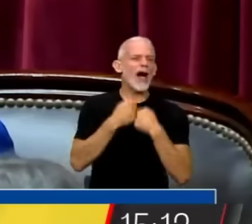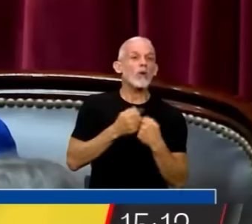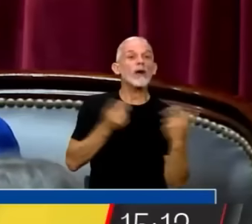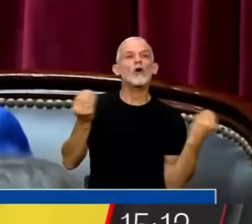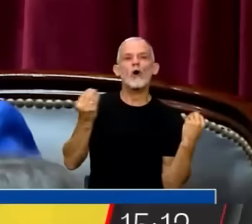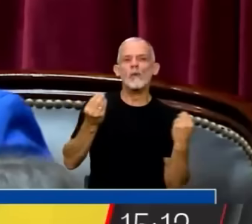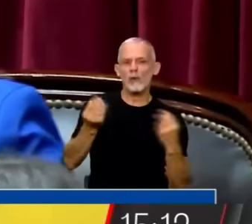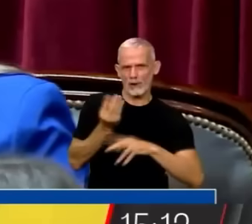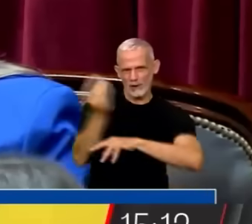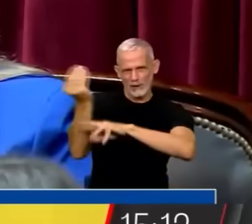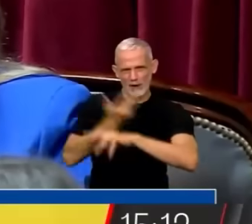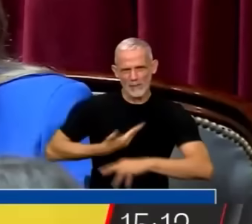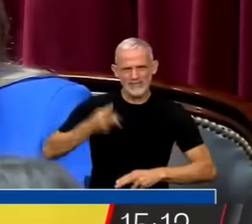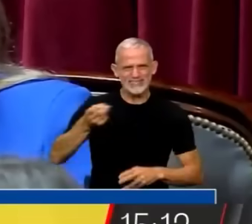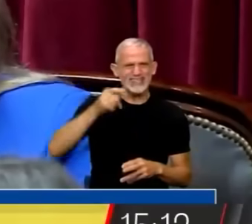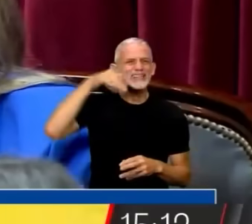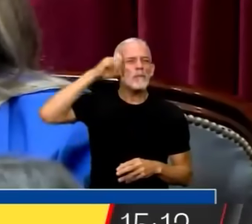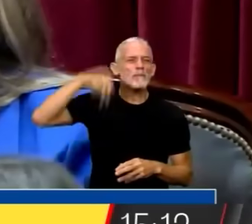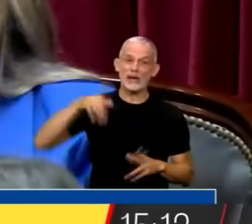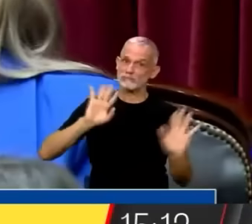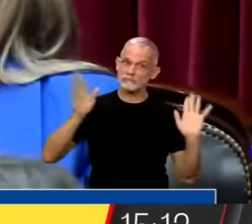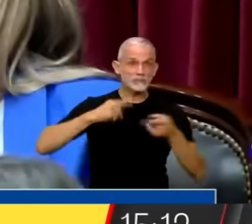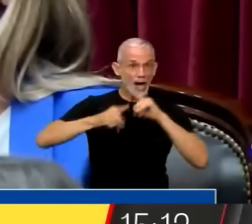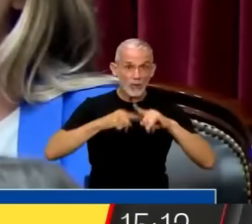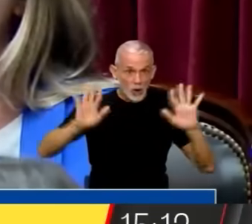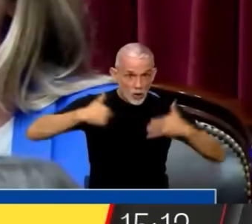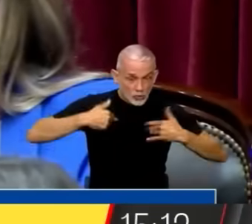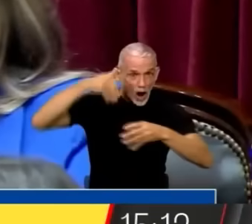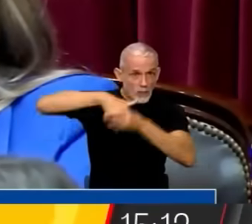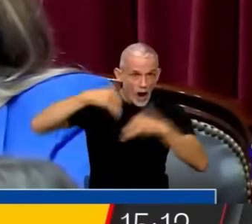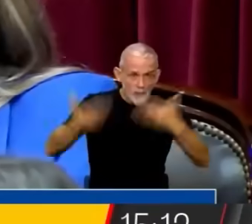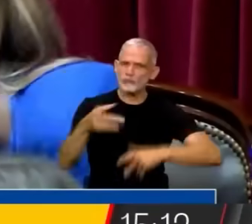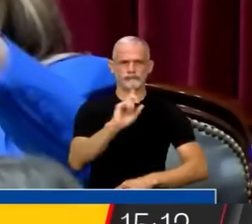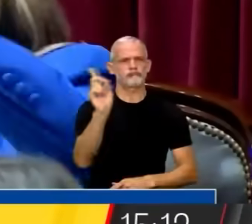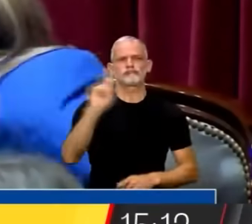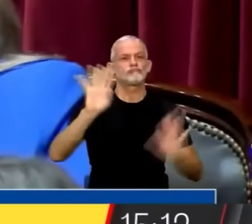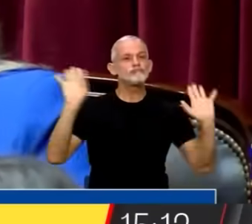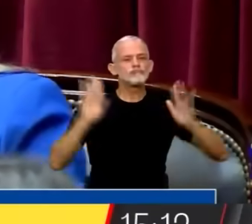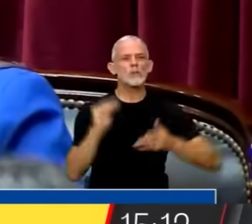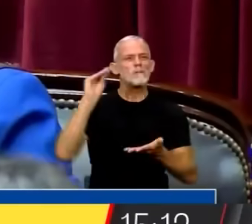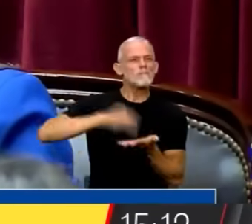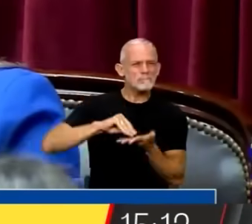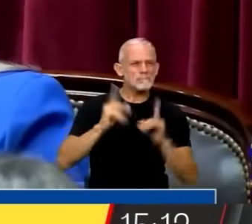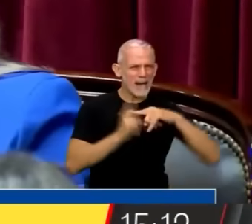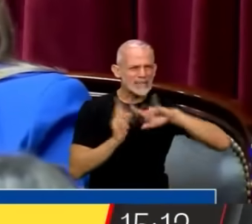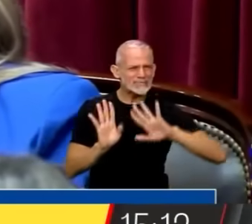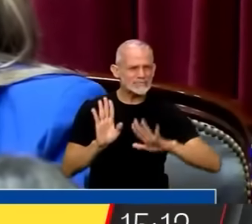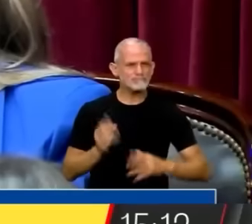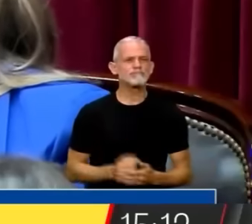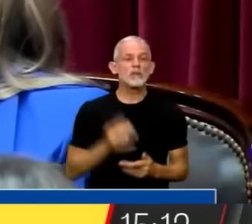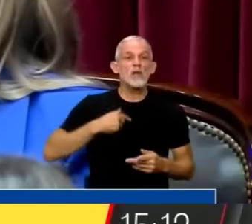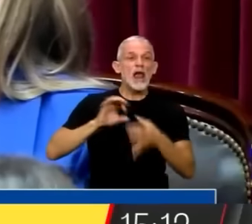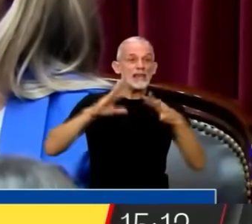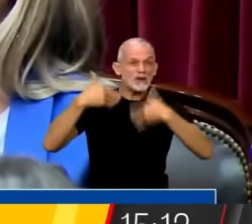casta? Bueno, nosotros no. No cuenten con nosotros. Y además, señor presidente,